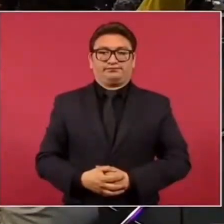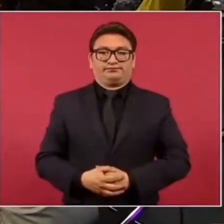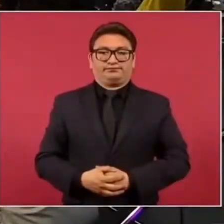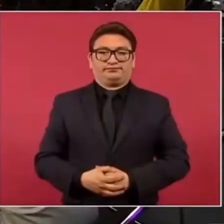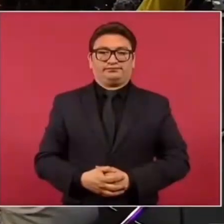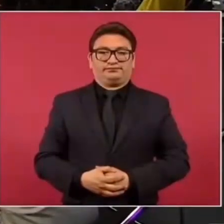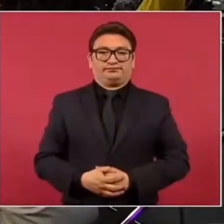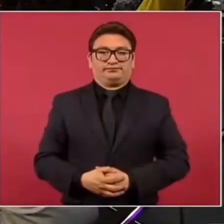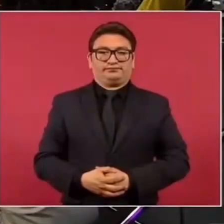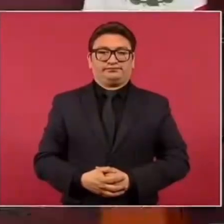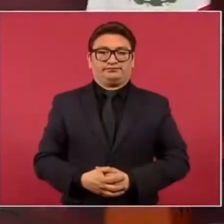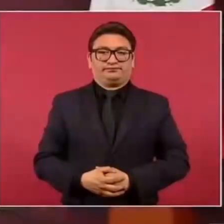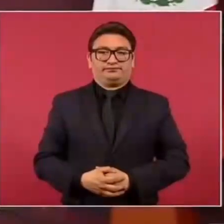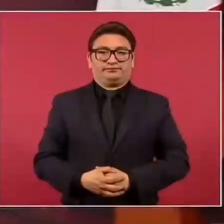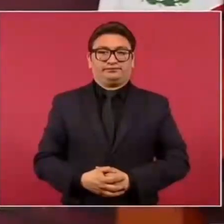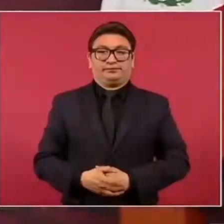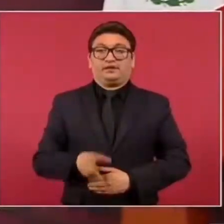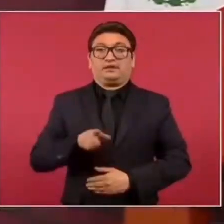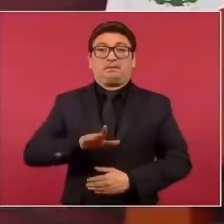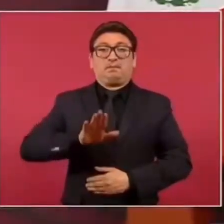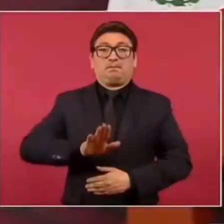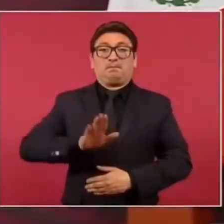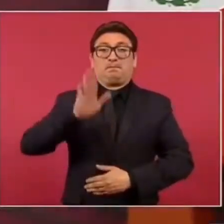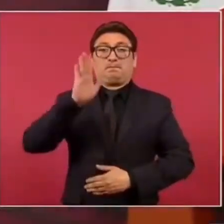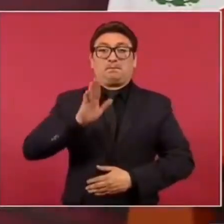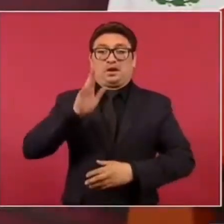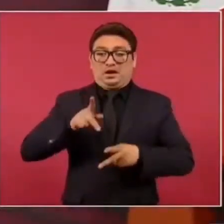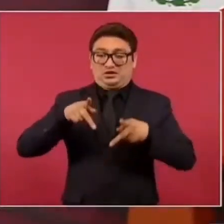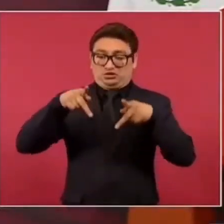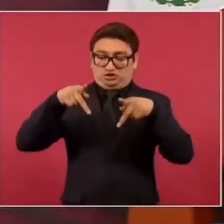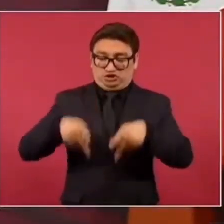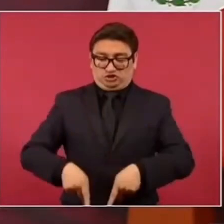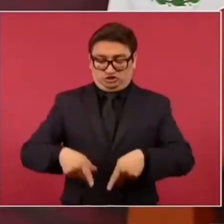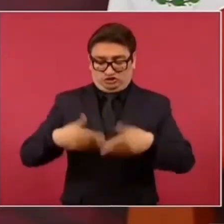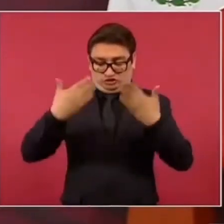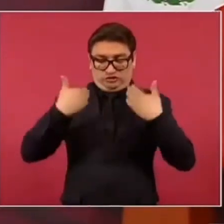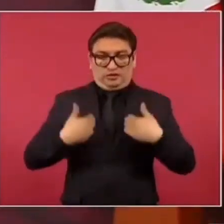Son sepulcros blanqueados.